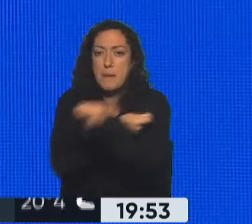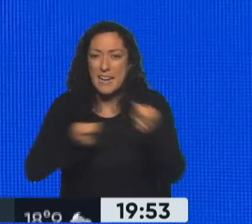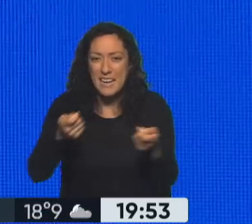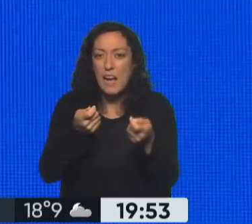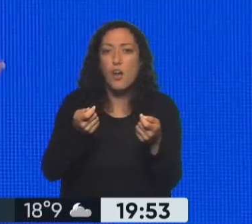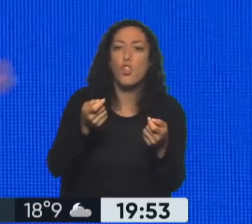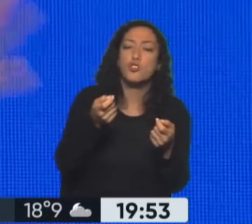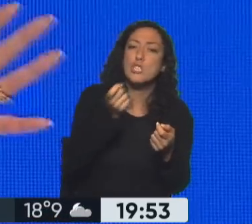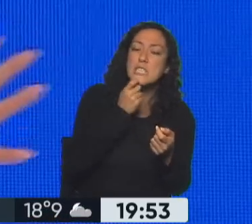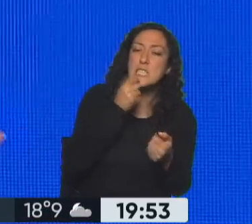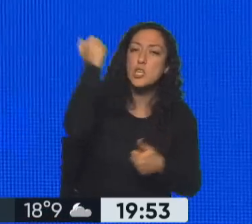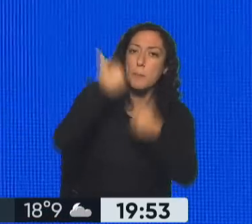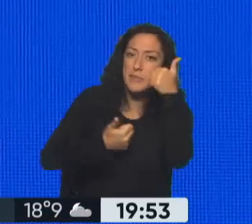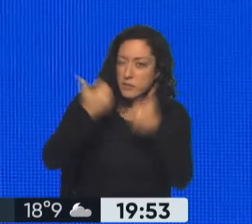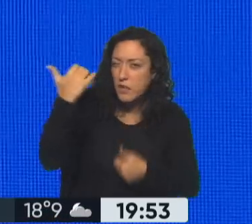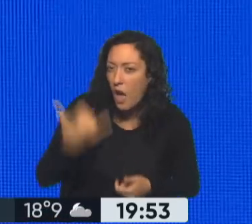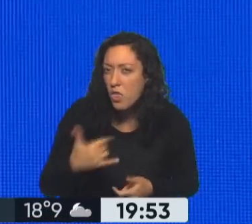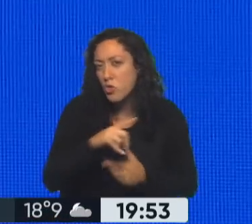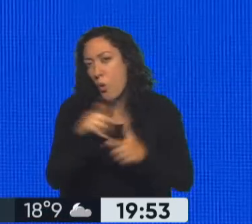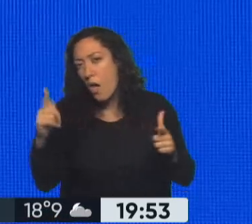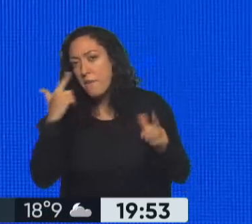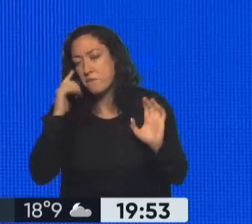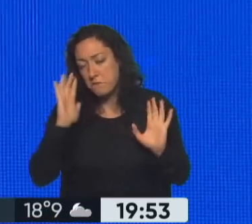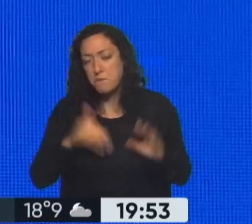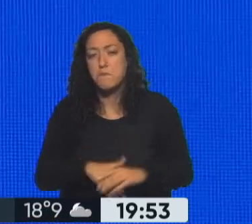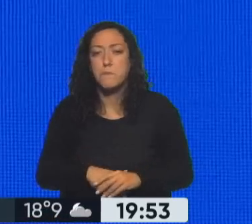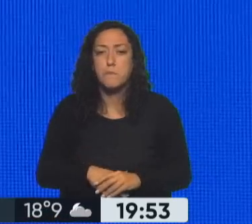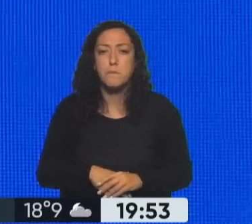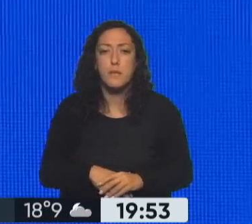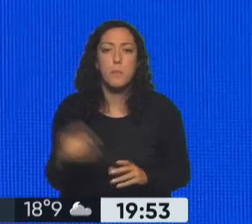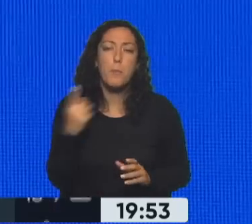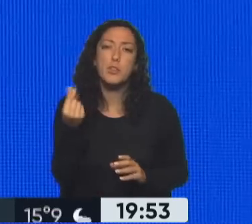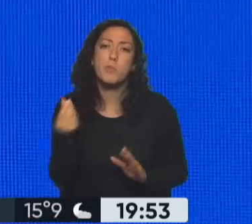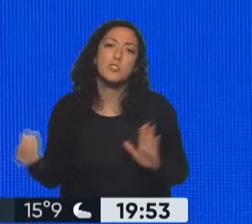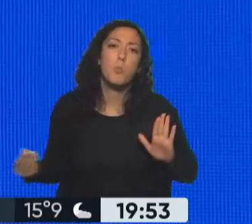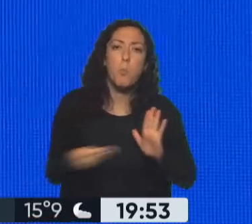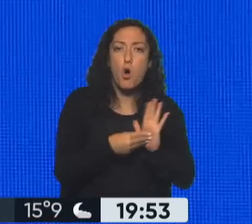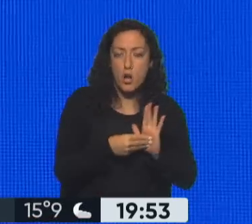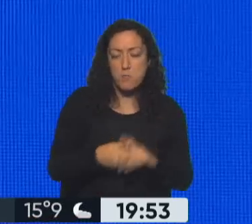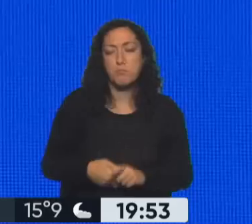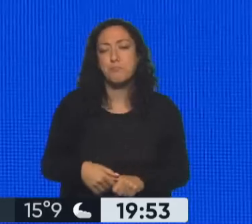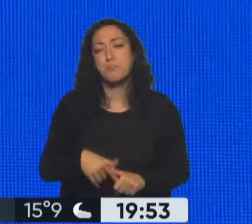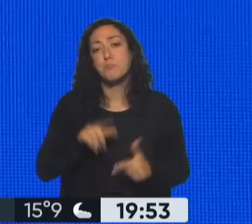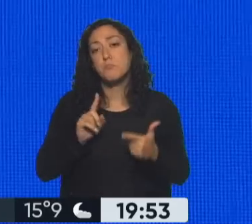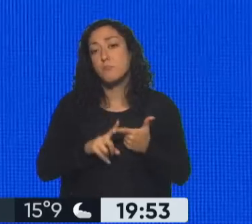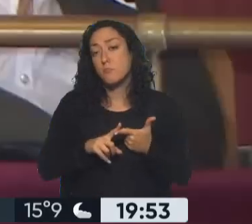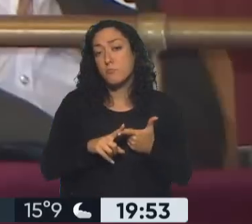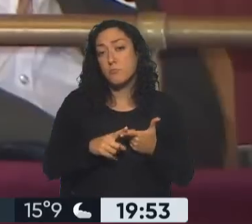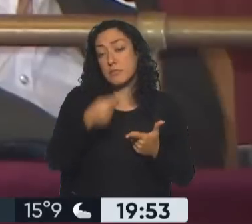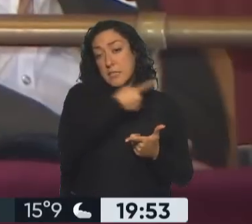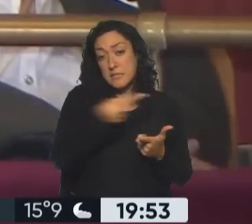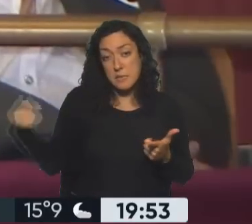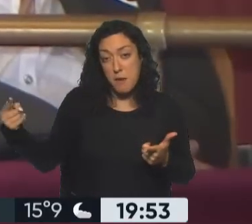son tan competitivos a la hora de fijar precios. Esta